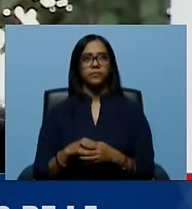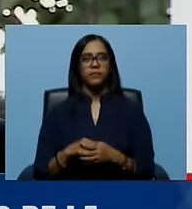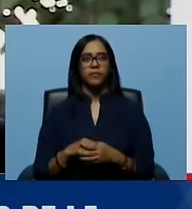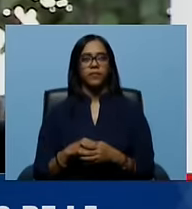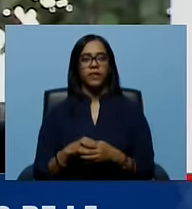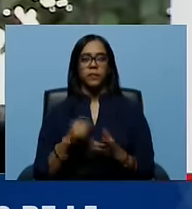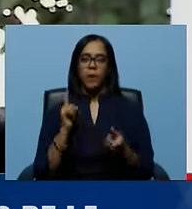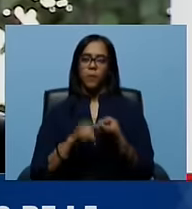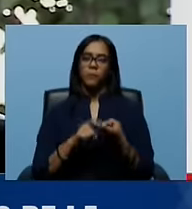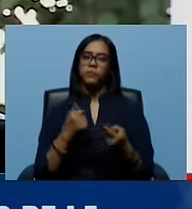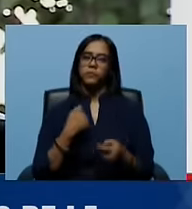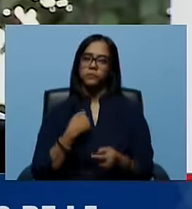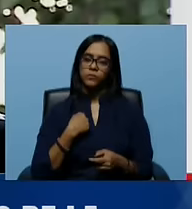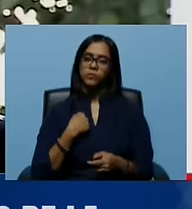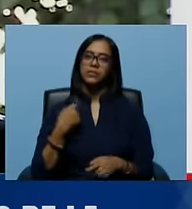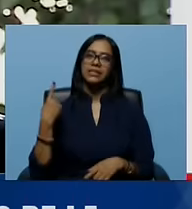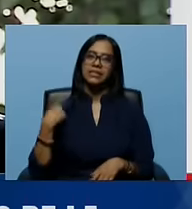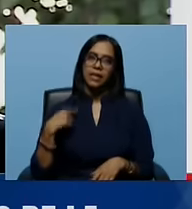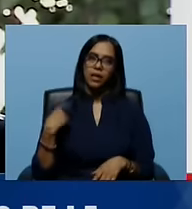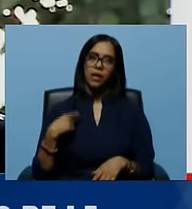Silvia y yo tenemos